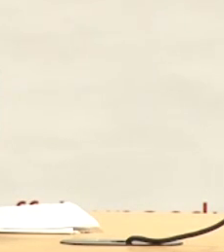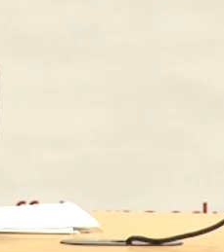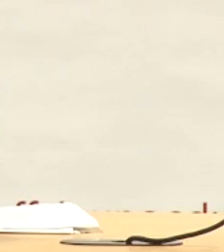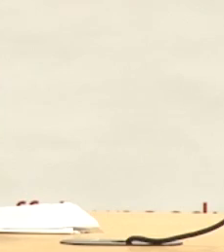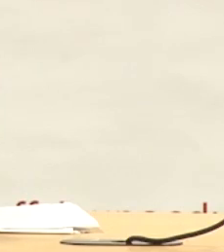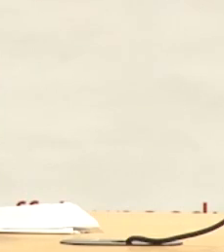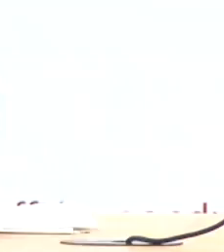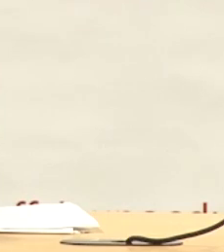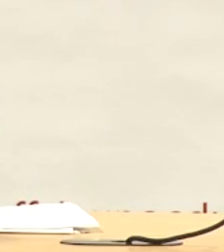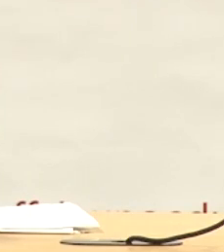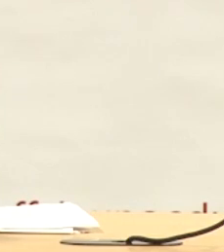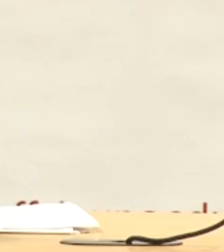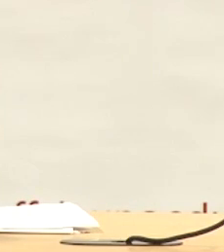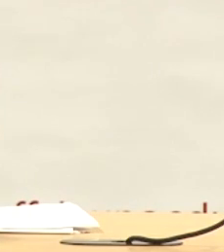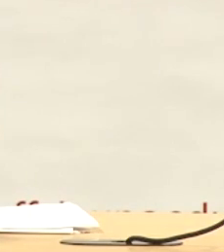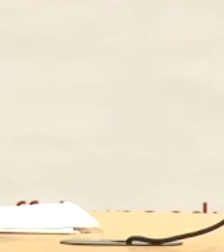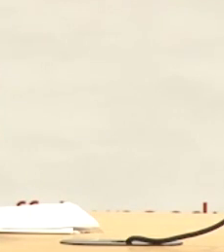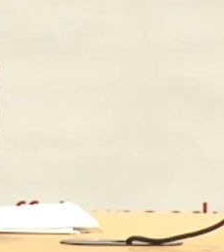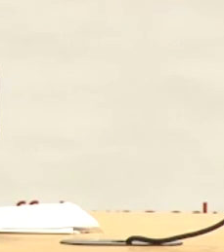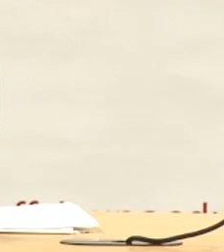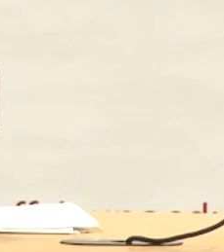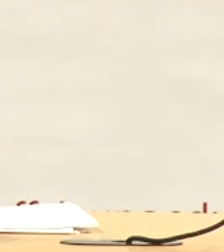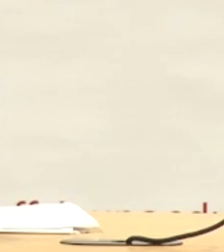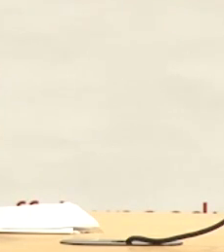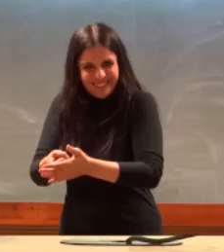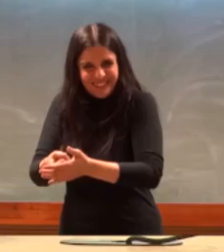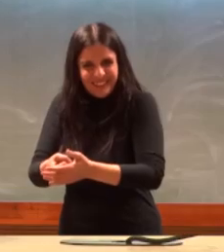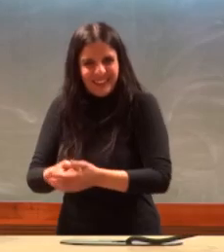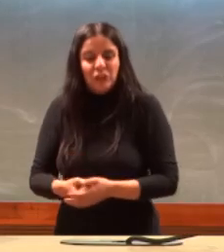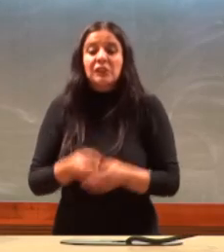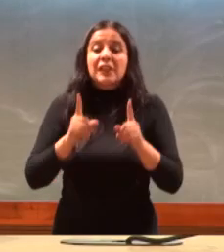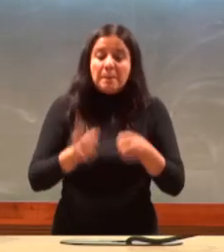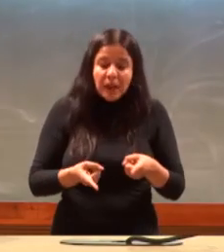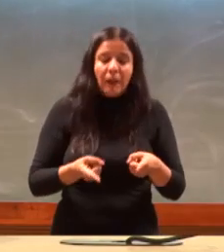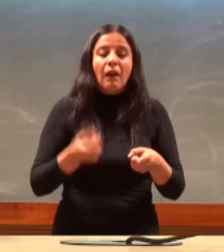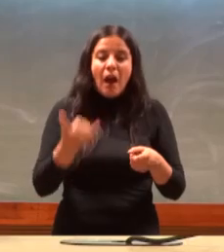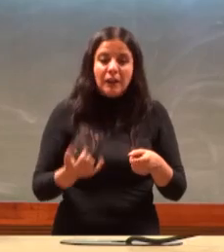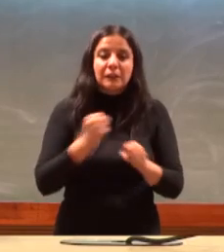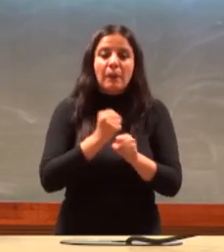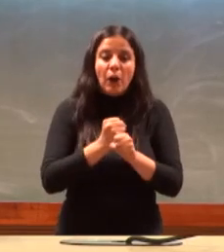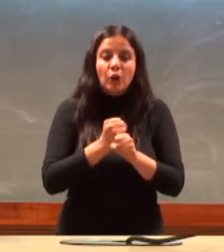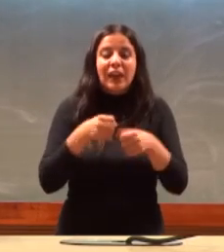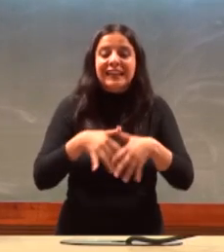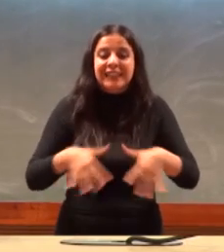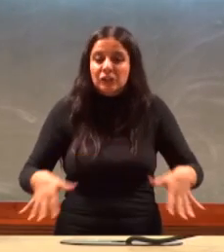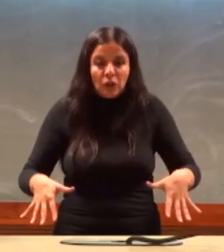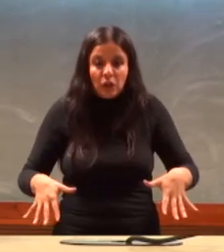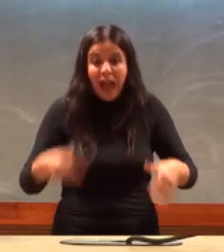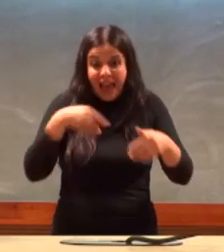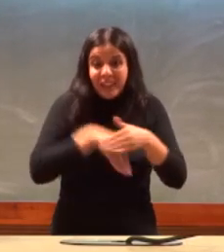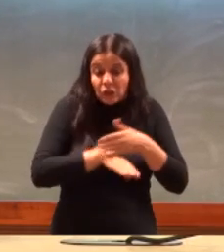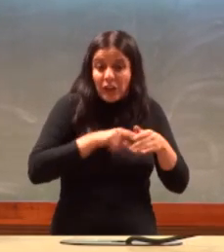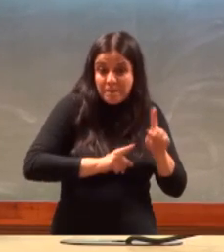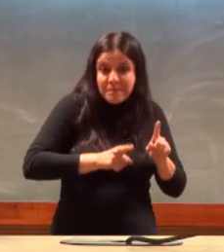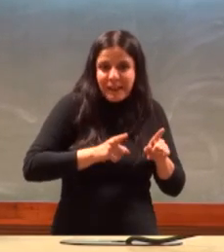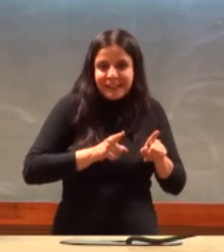que incidan en la sociedad o lo mismo también hay trabajos de extensión que se hacen desde las cátedras que por diversos motivos que no importan no llegan a la secretaría